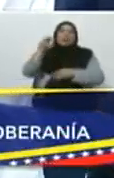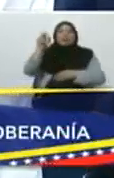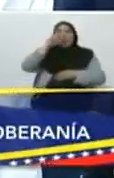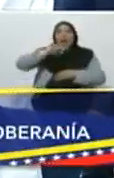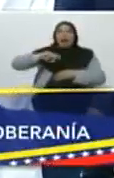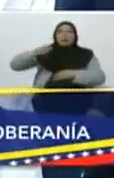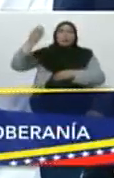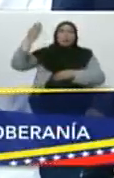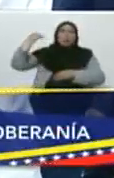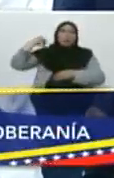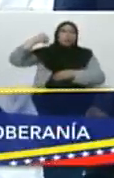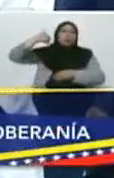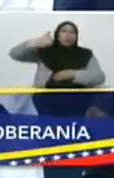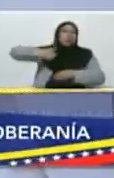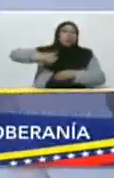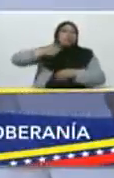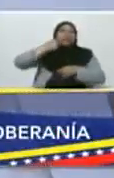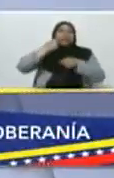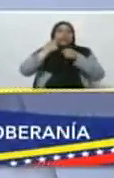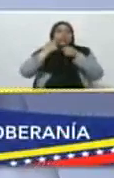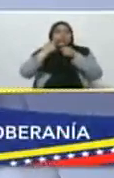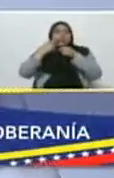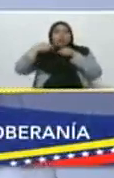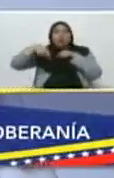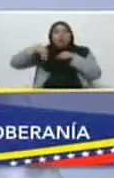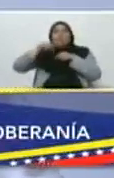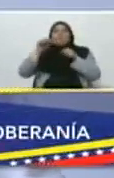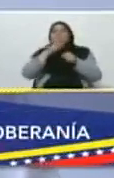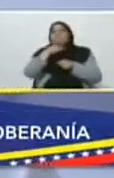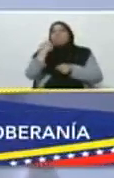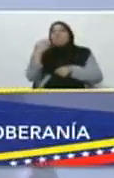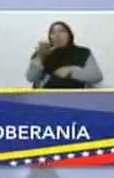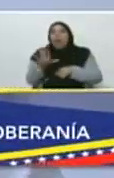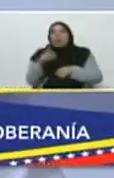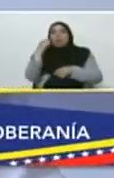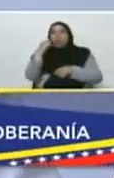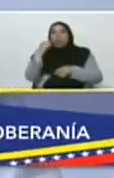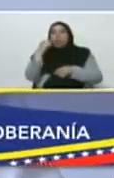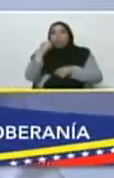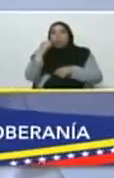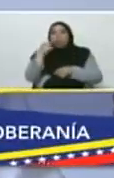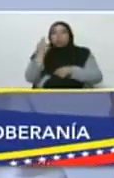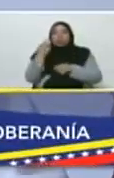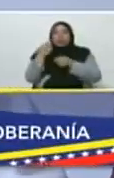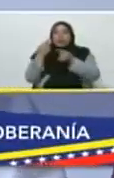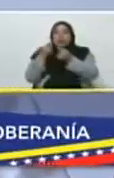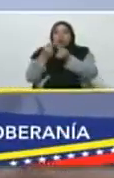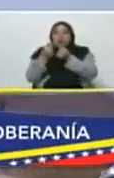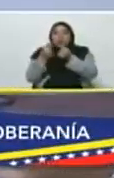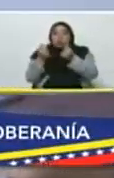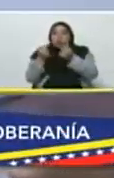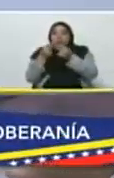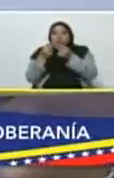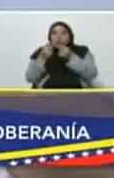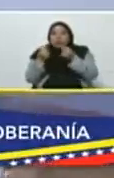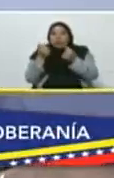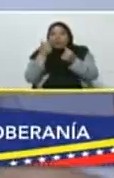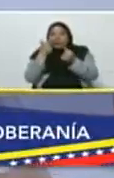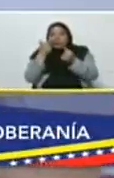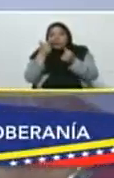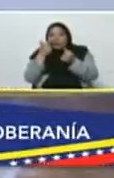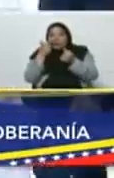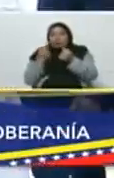diente estaba muerto. Pusimos células y yo sé que me curé, se sensibilizó. No puede porque ser. Tengo